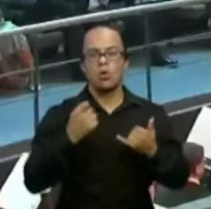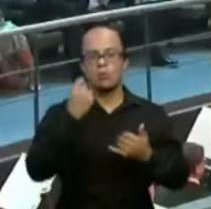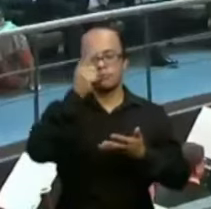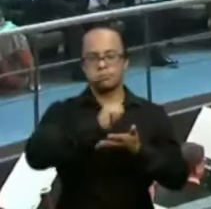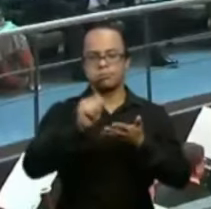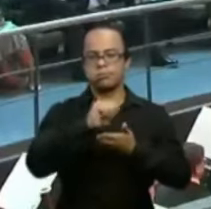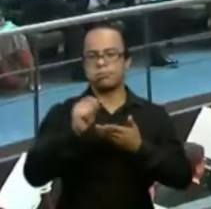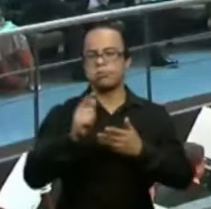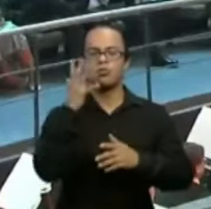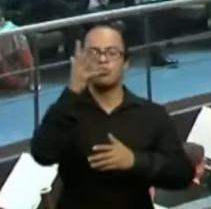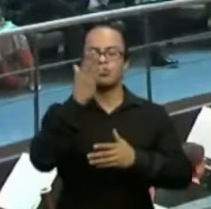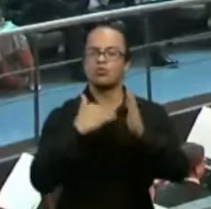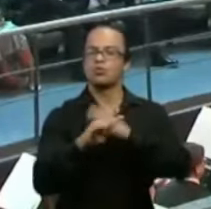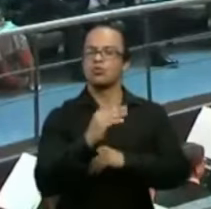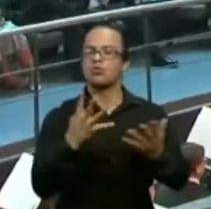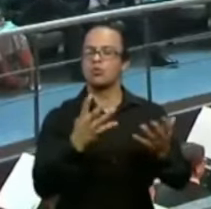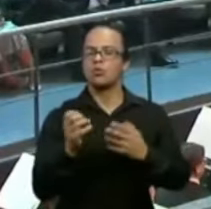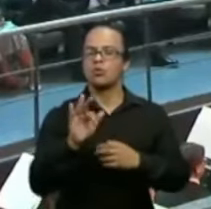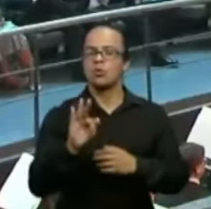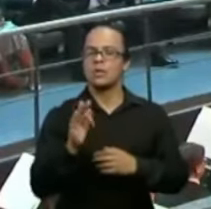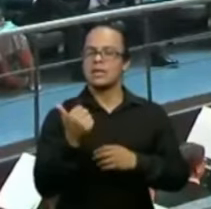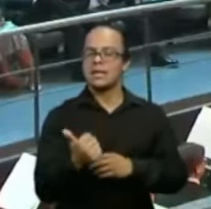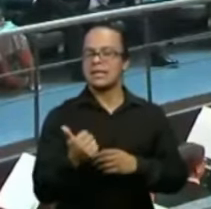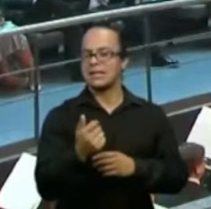su totalidad benefician a